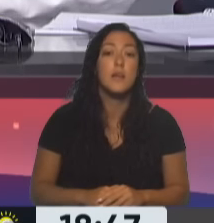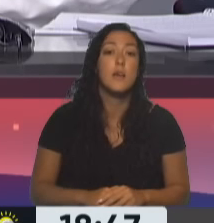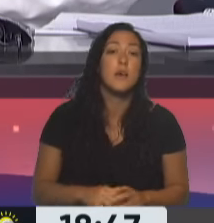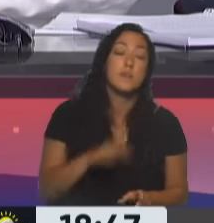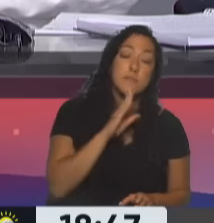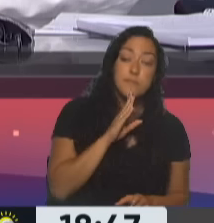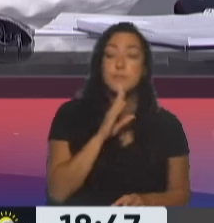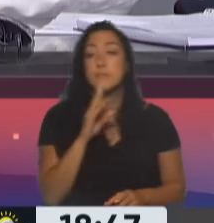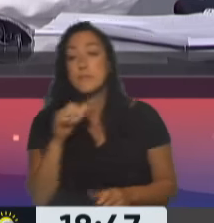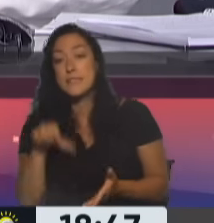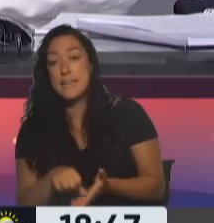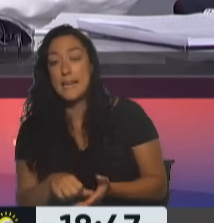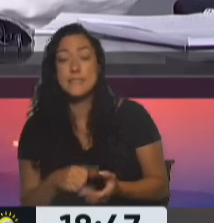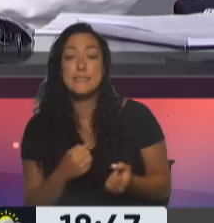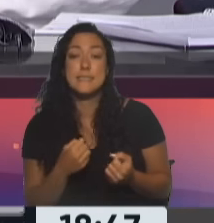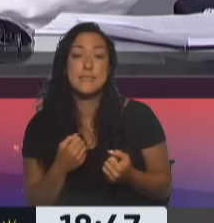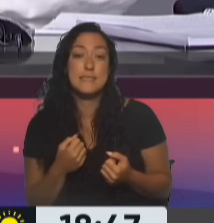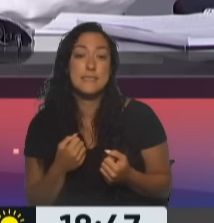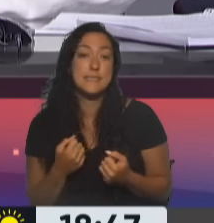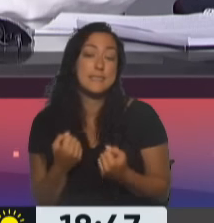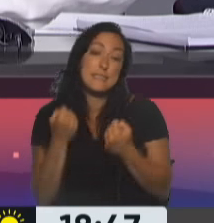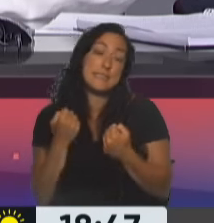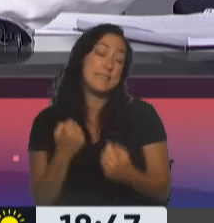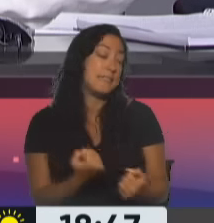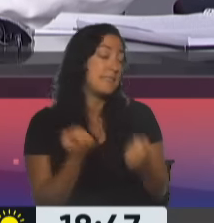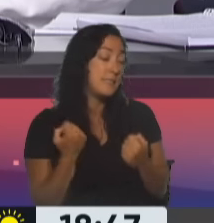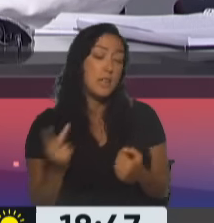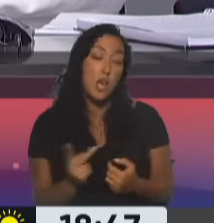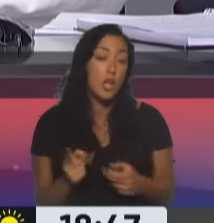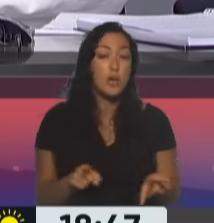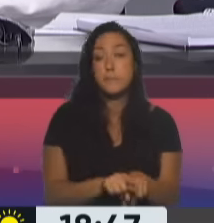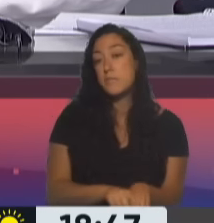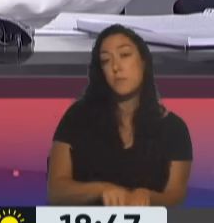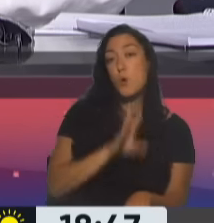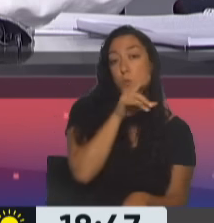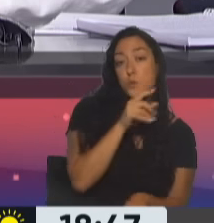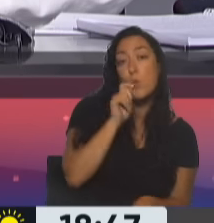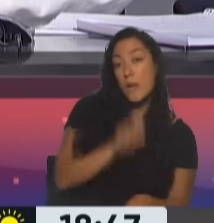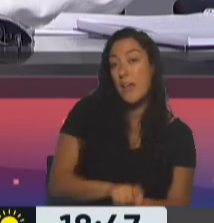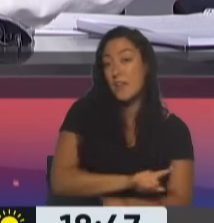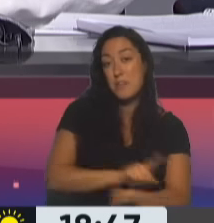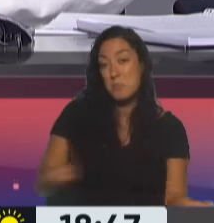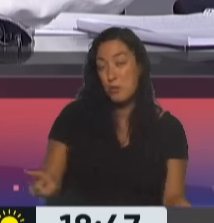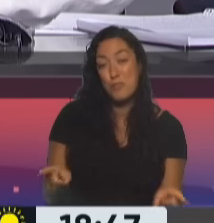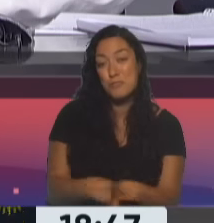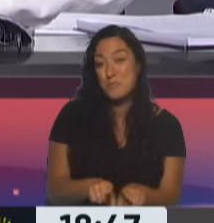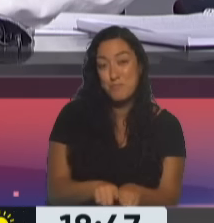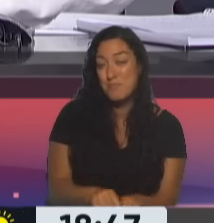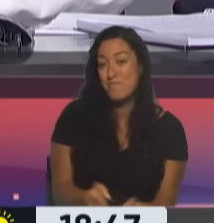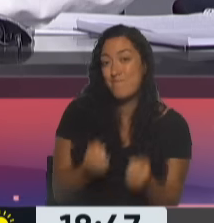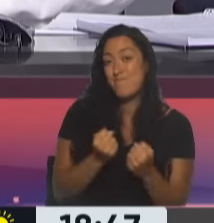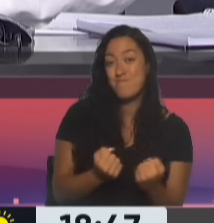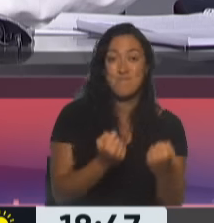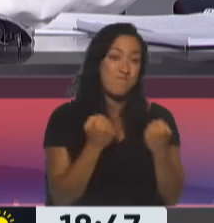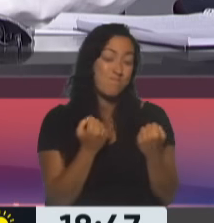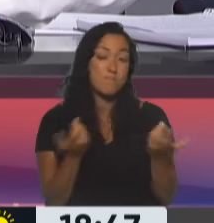poco volviendo a lo que hablábamos antes, ¿no? Bueno, tal cual, de Rusia y Ucrania, ¿no? Nadie quiere ceder. Me parece, me da la sensación, a ver si estás de acuerdo,